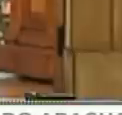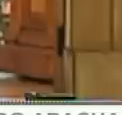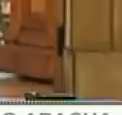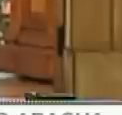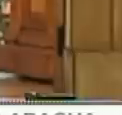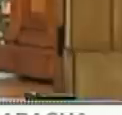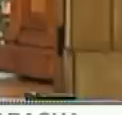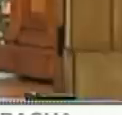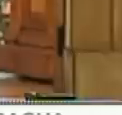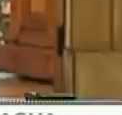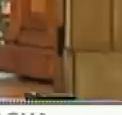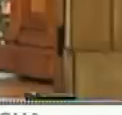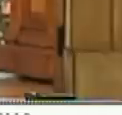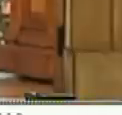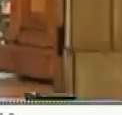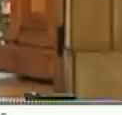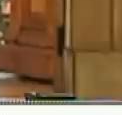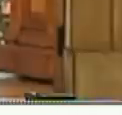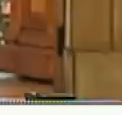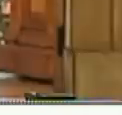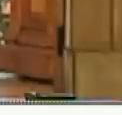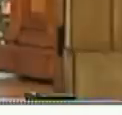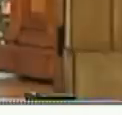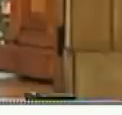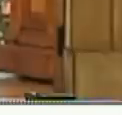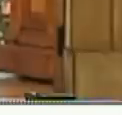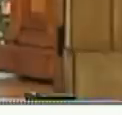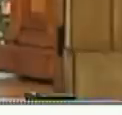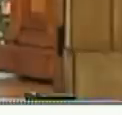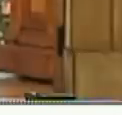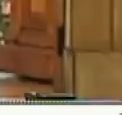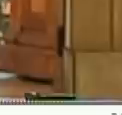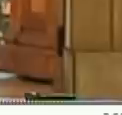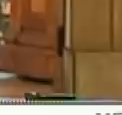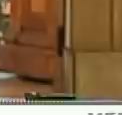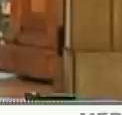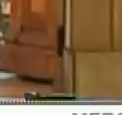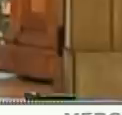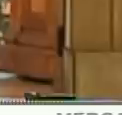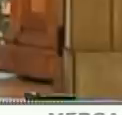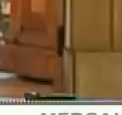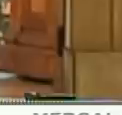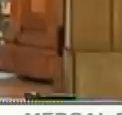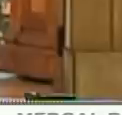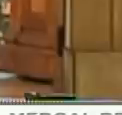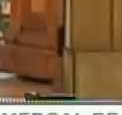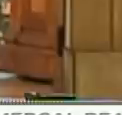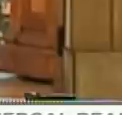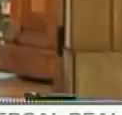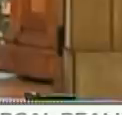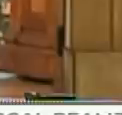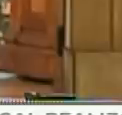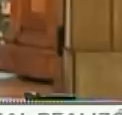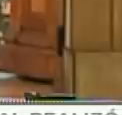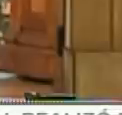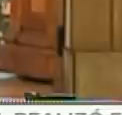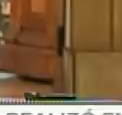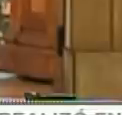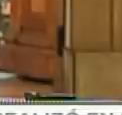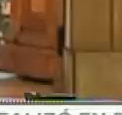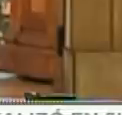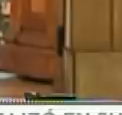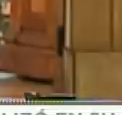los últimos días han salido en el mundo muchas opciones de tratamientos. Se ha hablado mucho de la